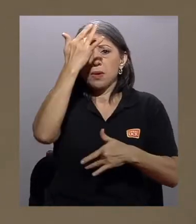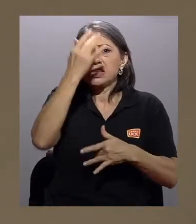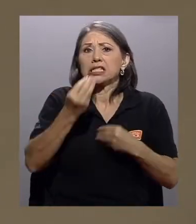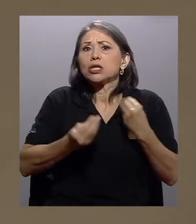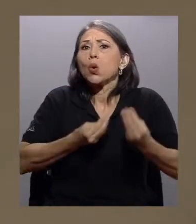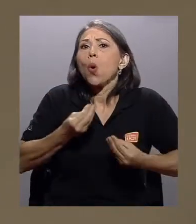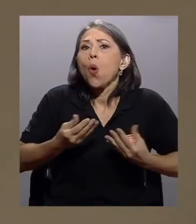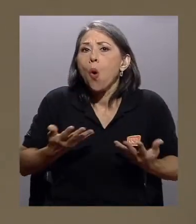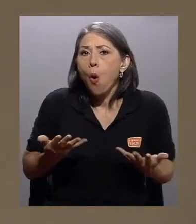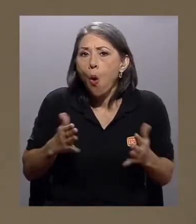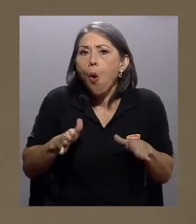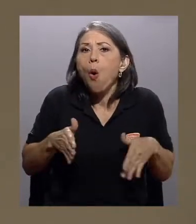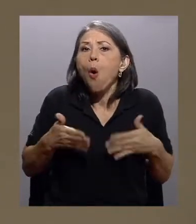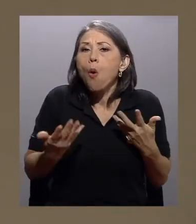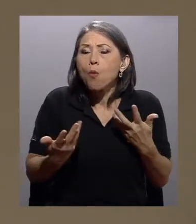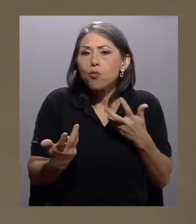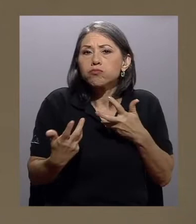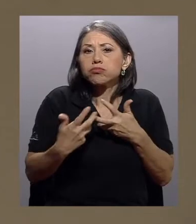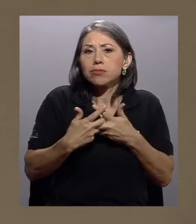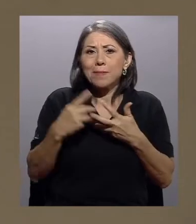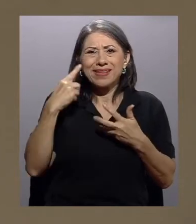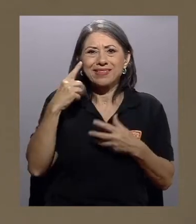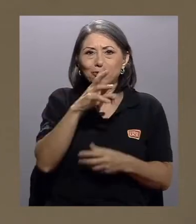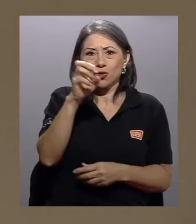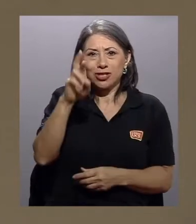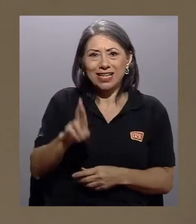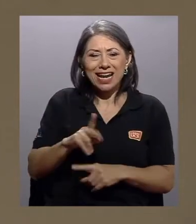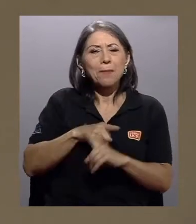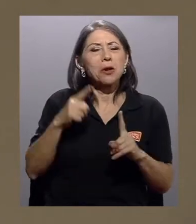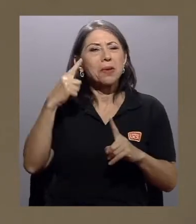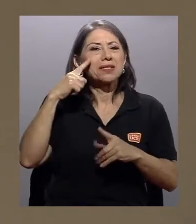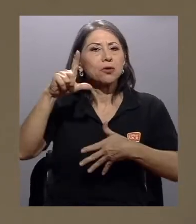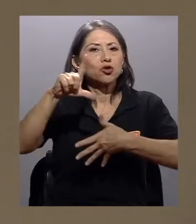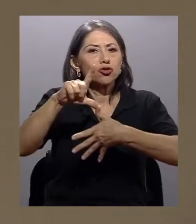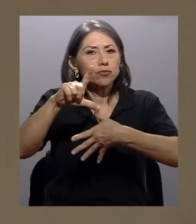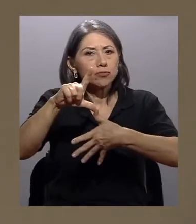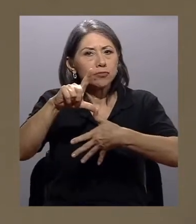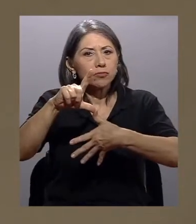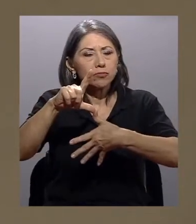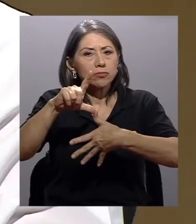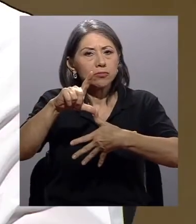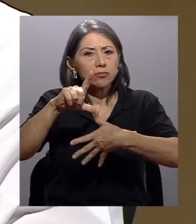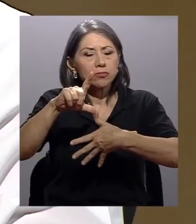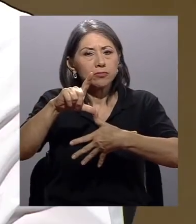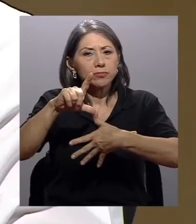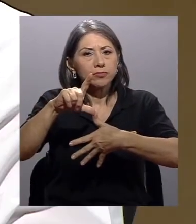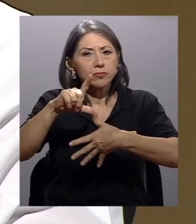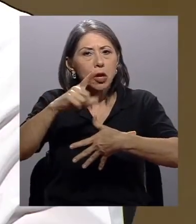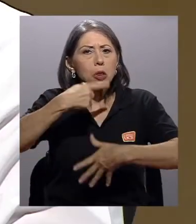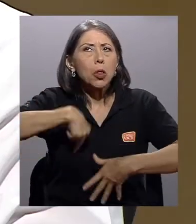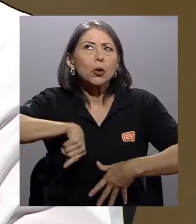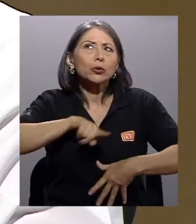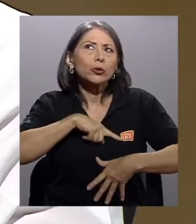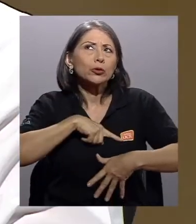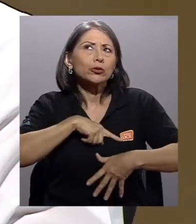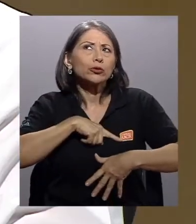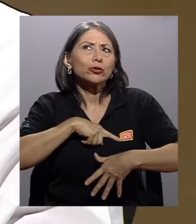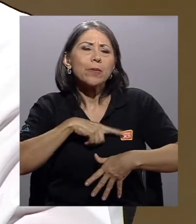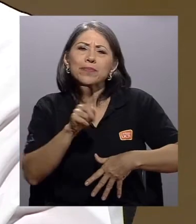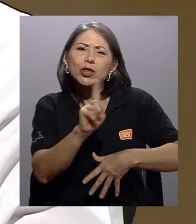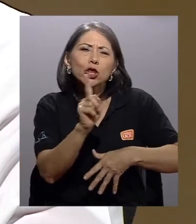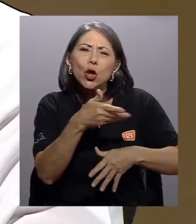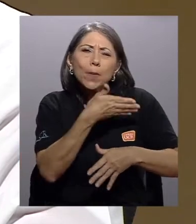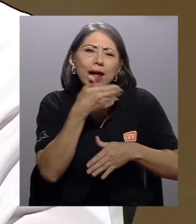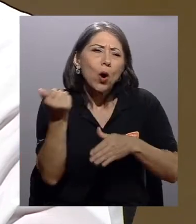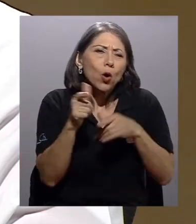en un país como Costa Rica, pero pensémoslo también en la región latinoamericana. Estamos no mejor preparados